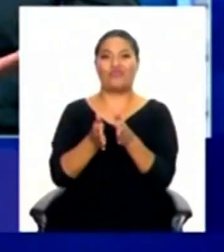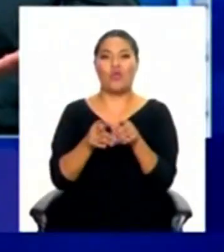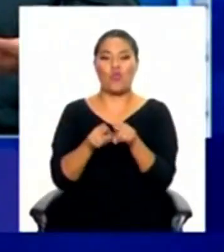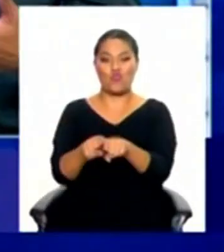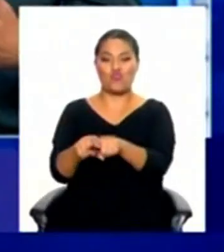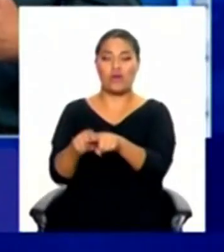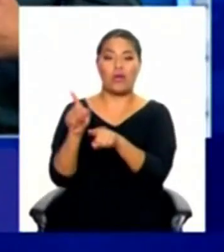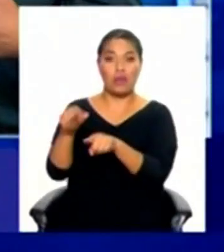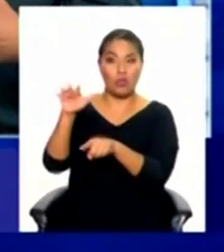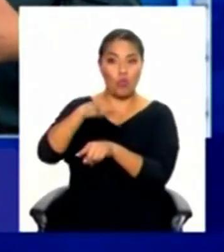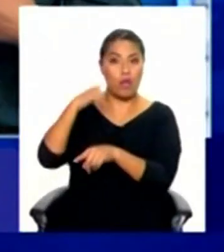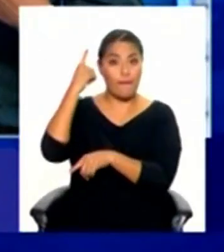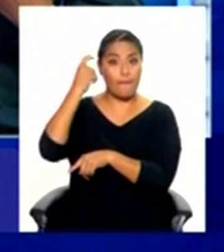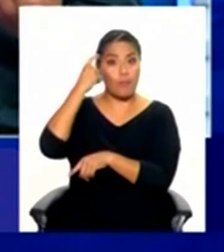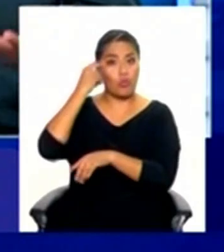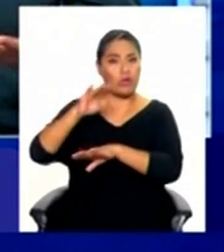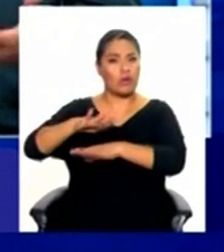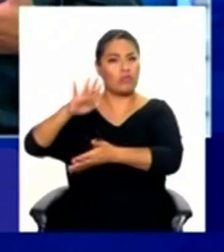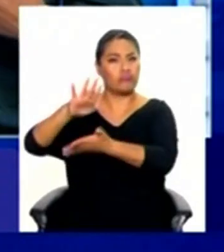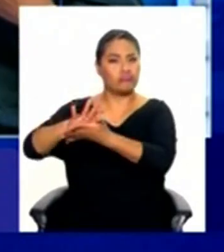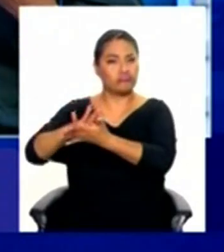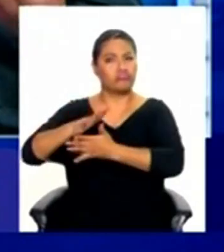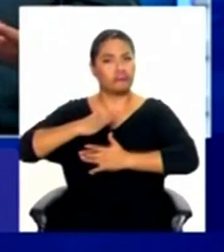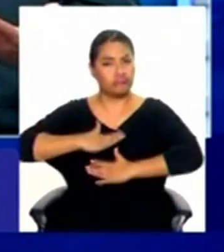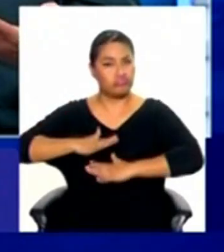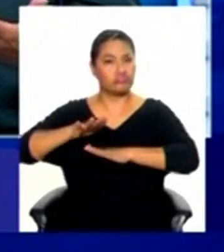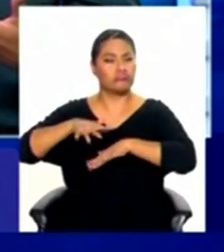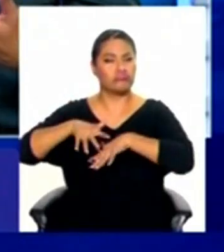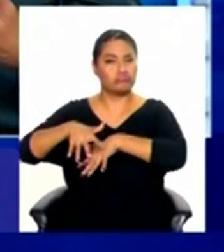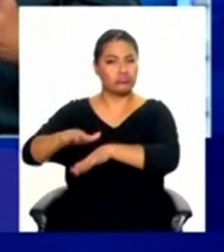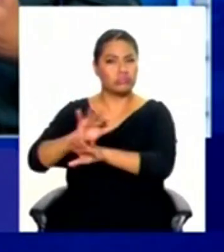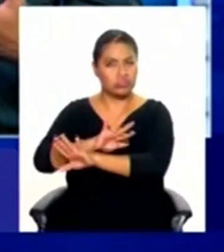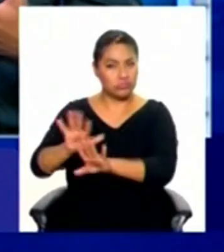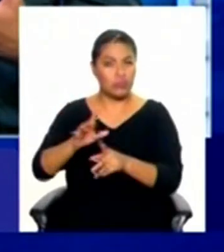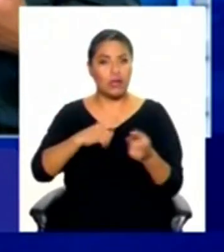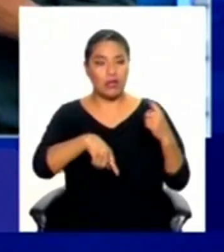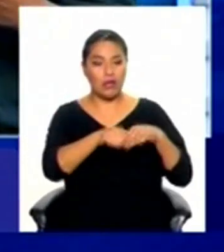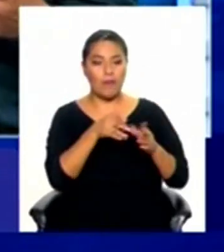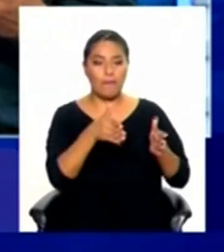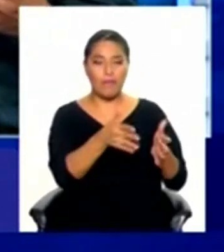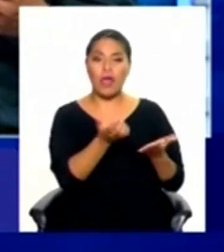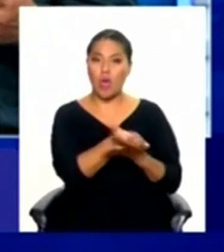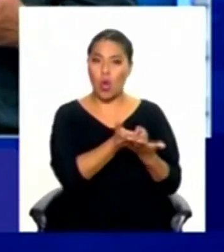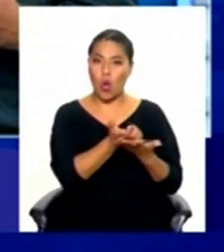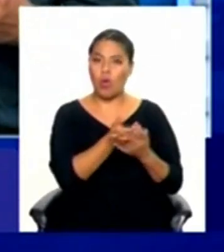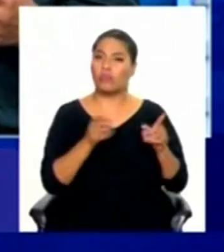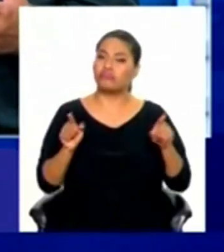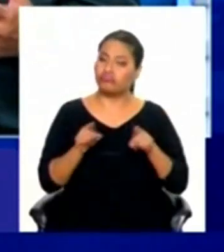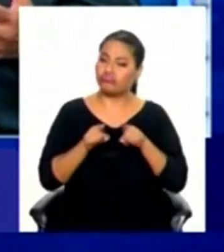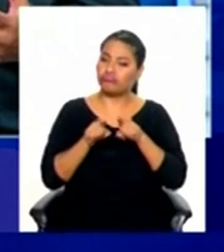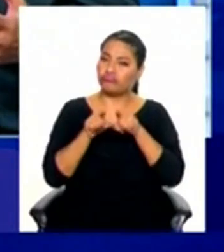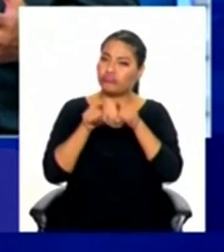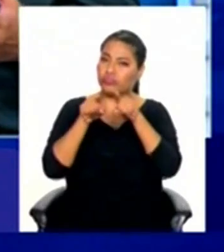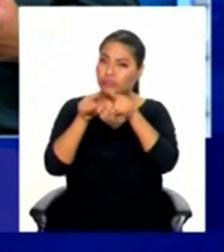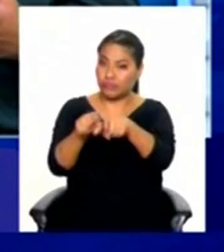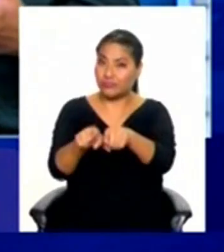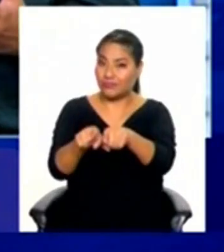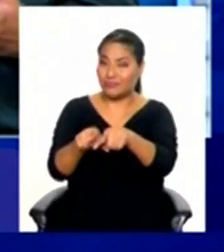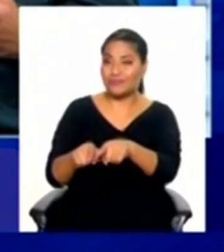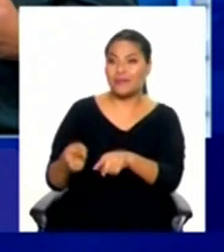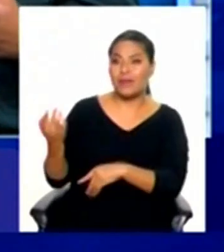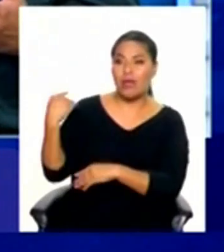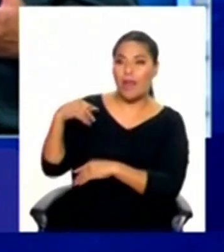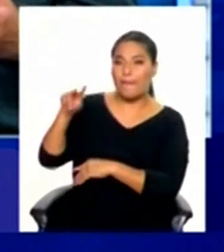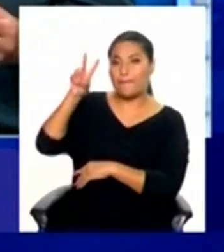no hay tranquilidad social si no damos estabilidad a las instituciones en verdad vamos a padecer un de pasar de ser un país